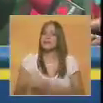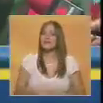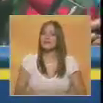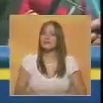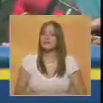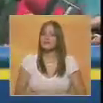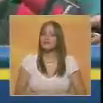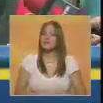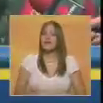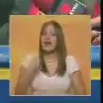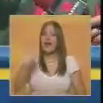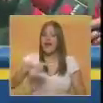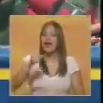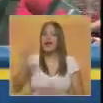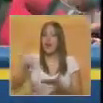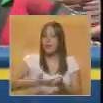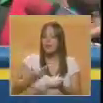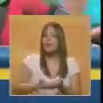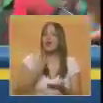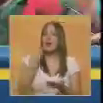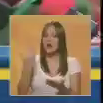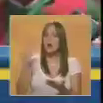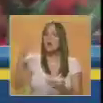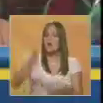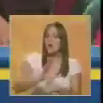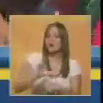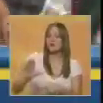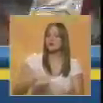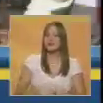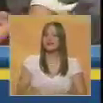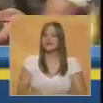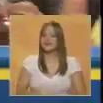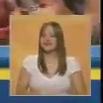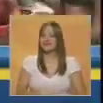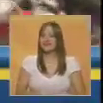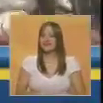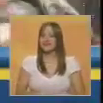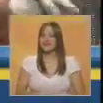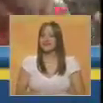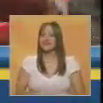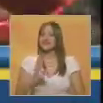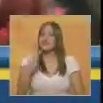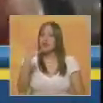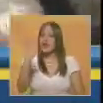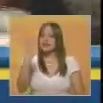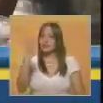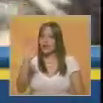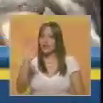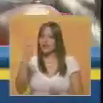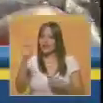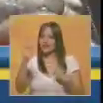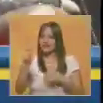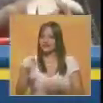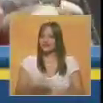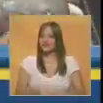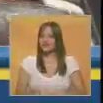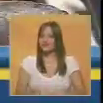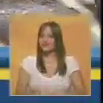Tenemos palguito, leonache, rueda, estamos a la orden. Tenemos que estar de 50 bolívares.